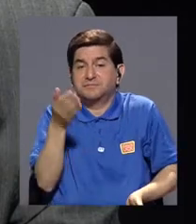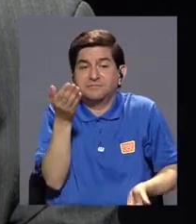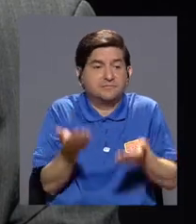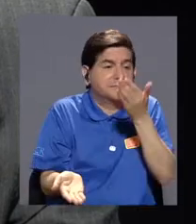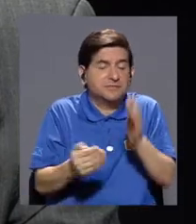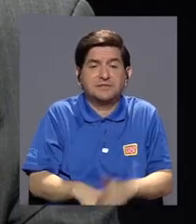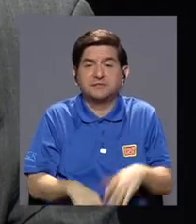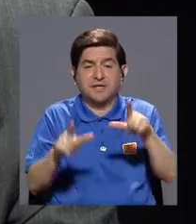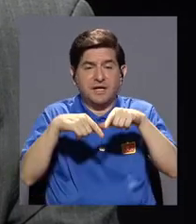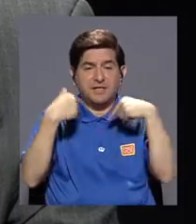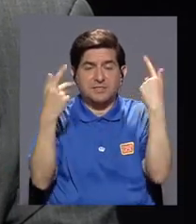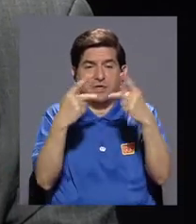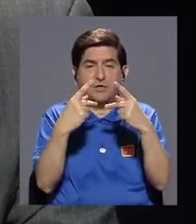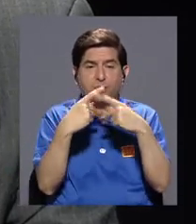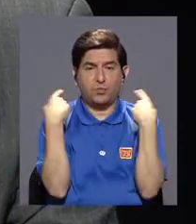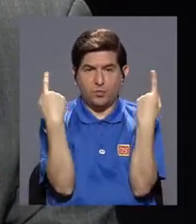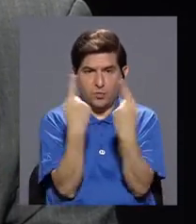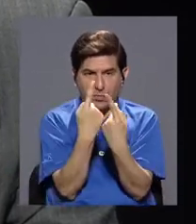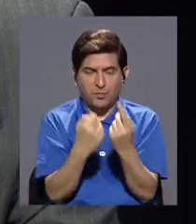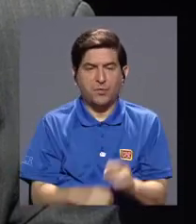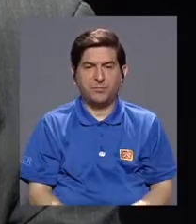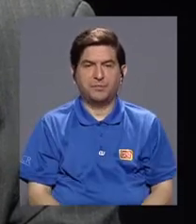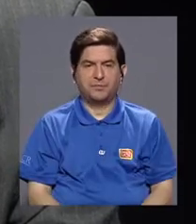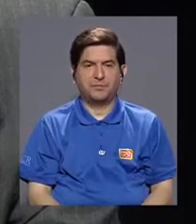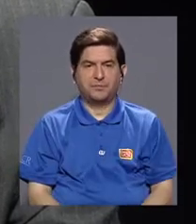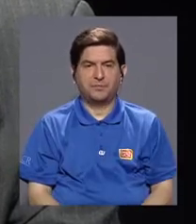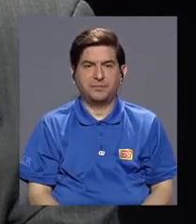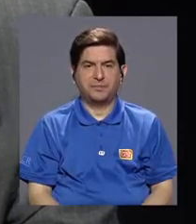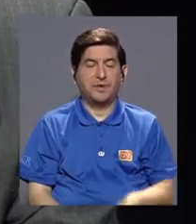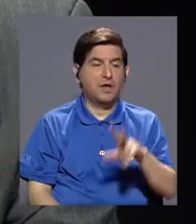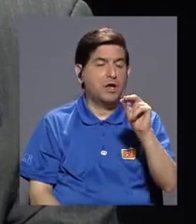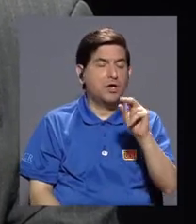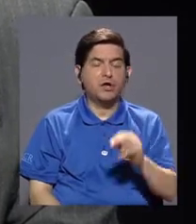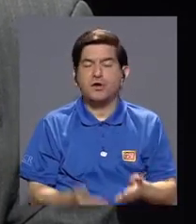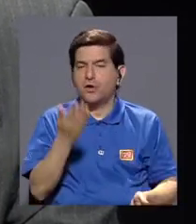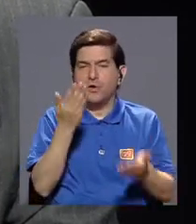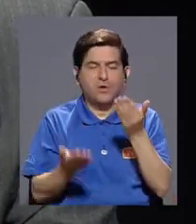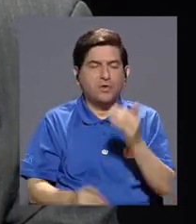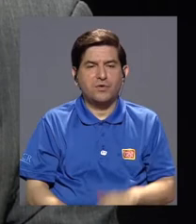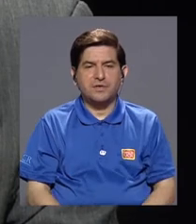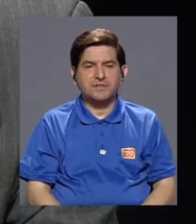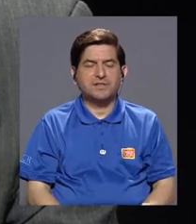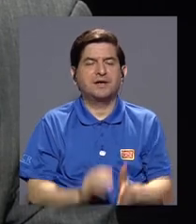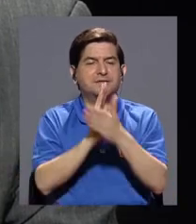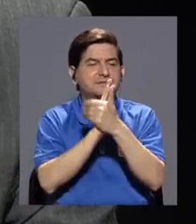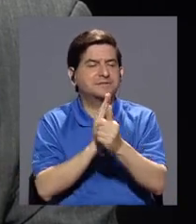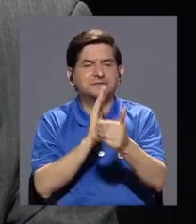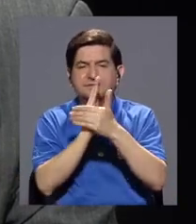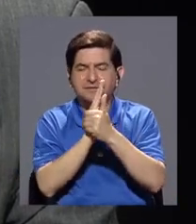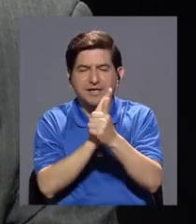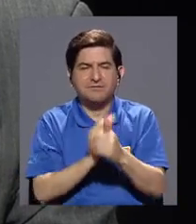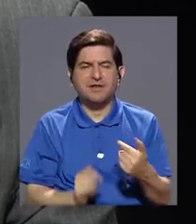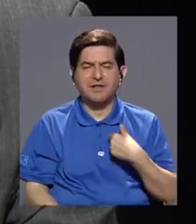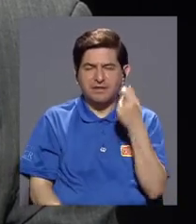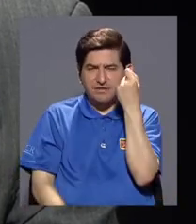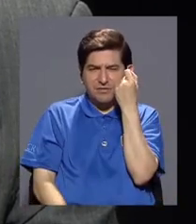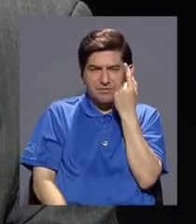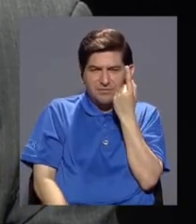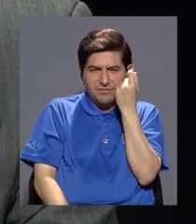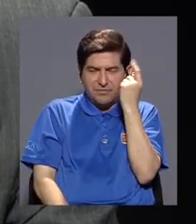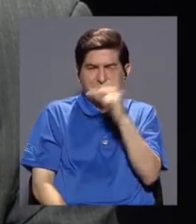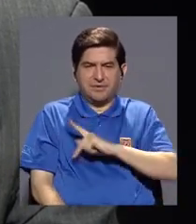el grupo político, el feudo político, que cultivar la capacidad de